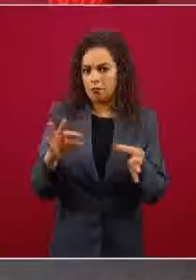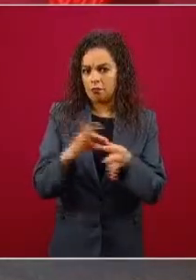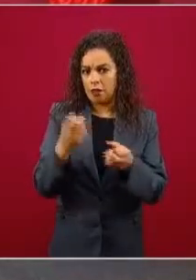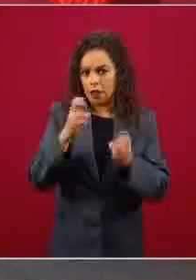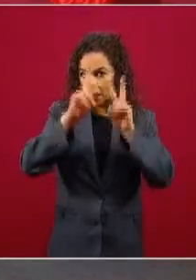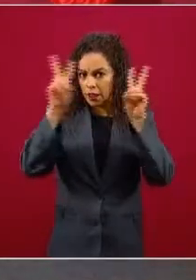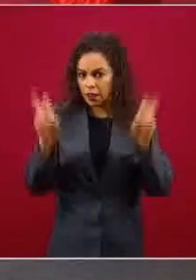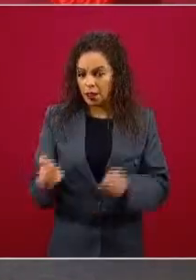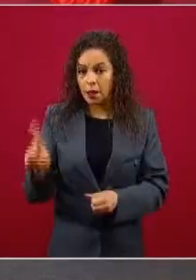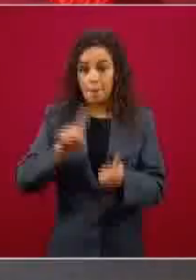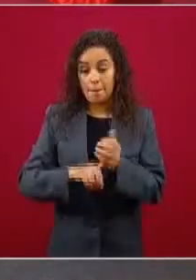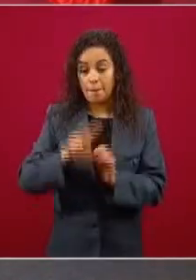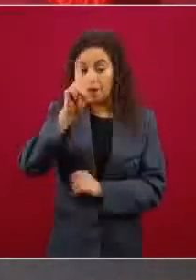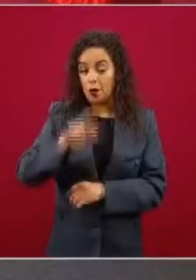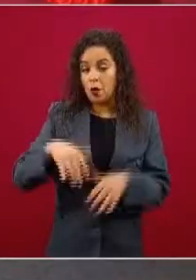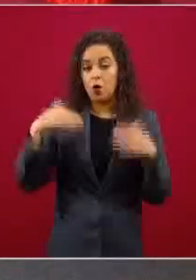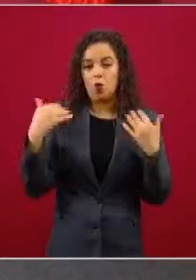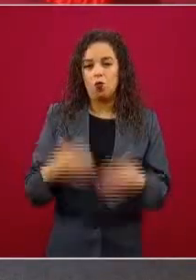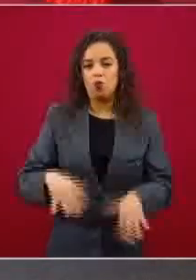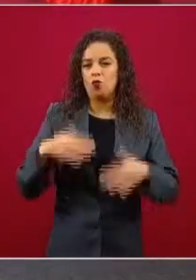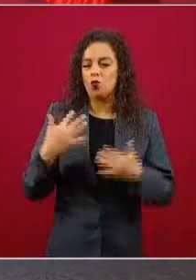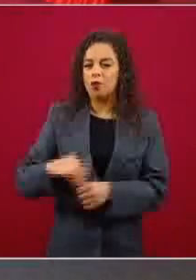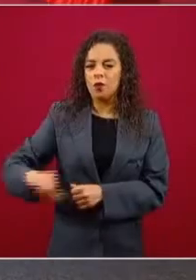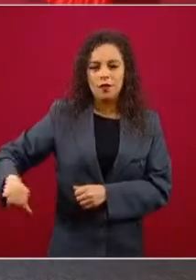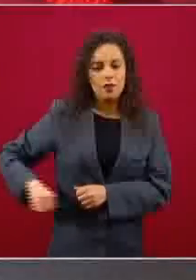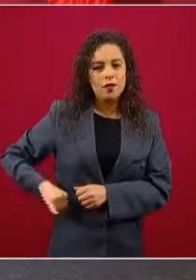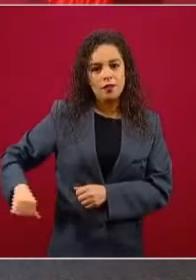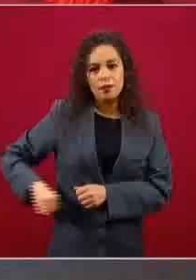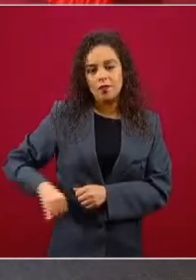y es muy interesante, ¿no?,